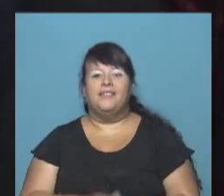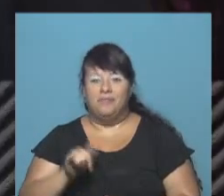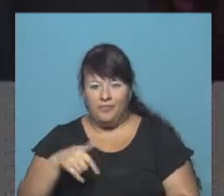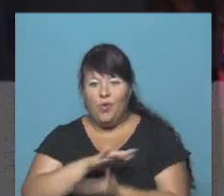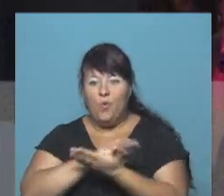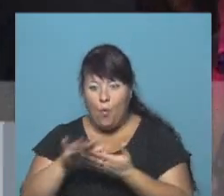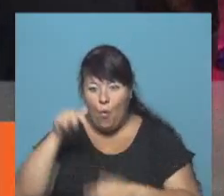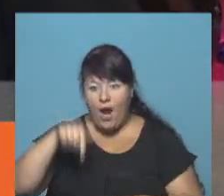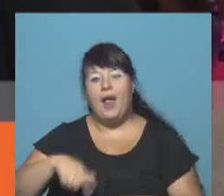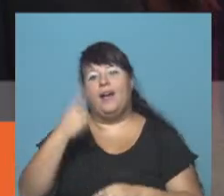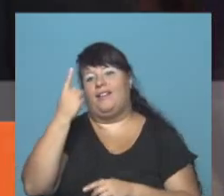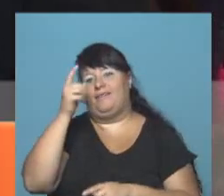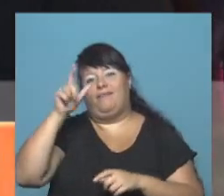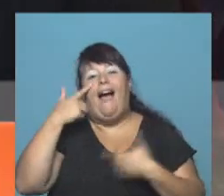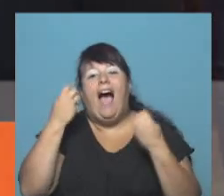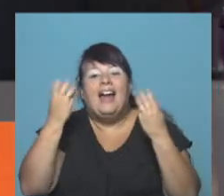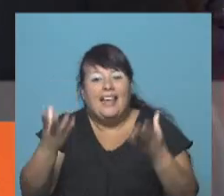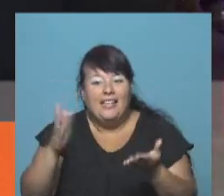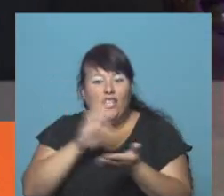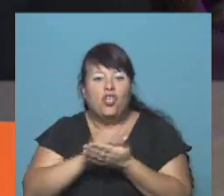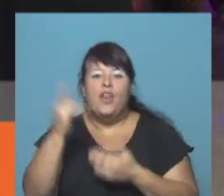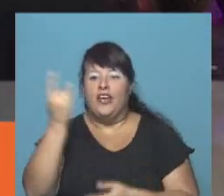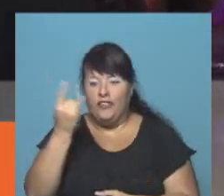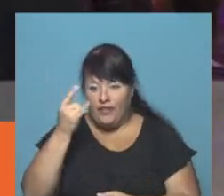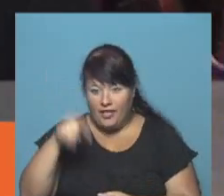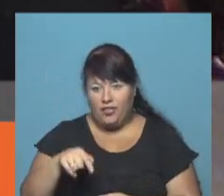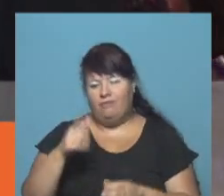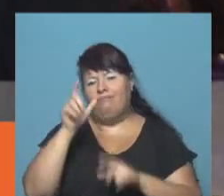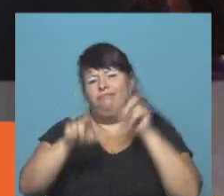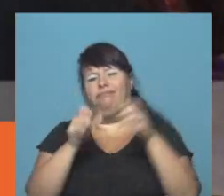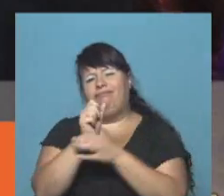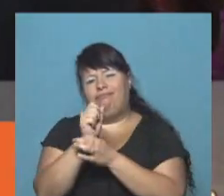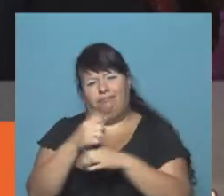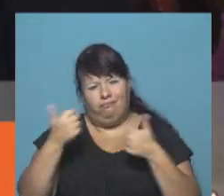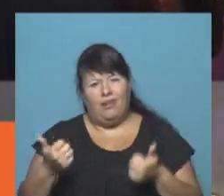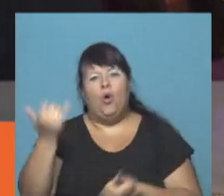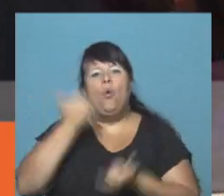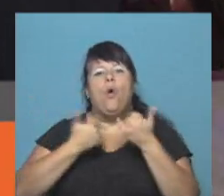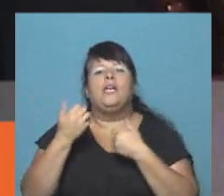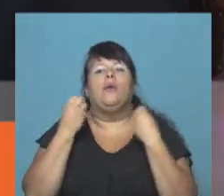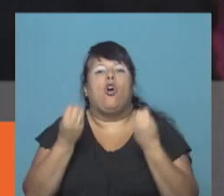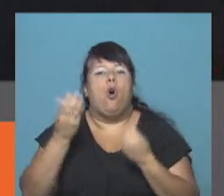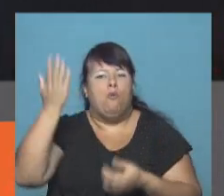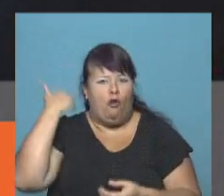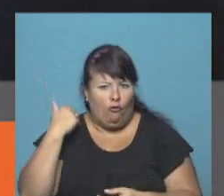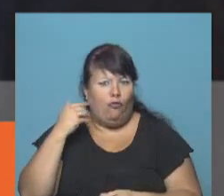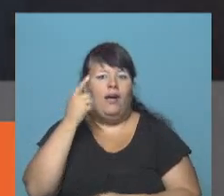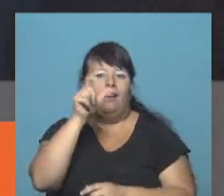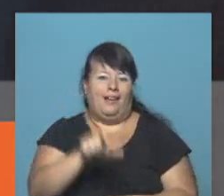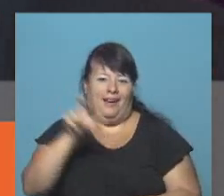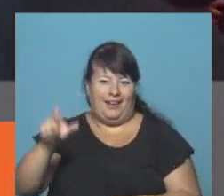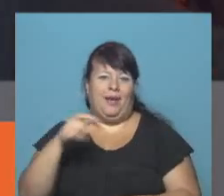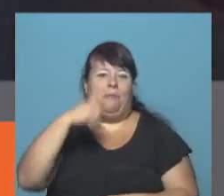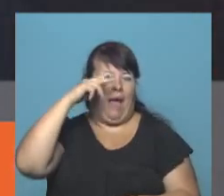Estamos de estreno y una de las grandes expectativas es la nueva ficción con un elencazo realmente. Cuéntame cómo pasó. Ahí están a la cabeza del